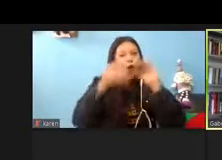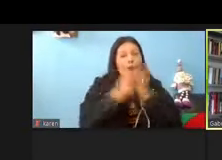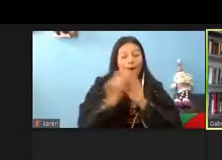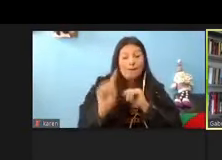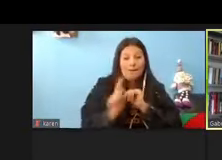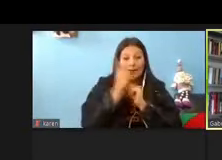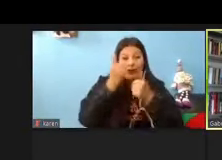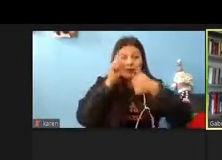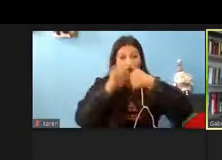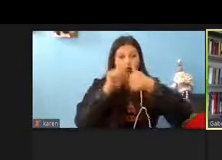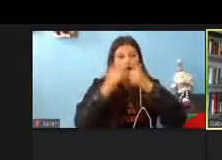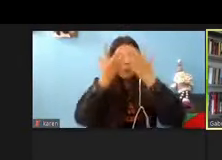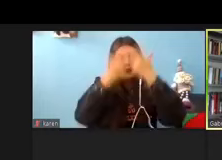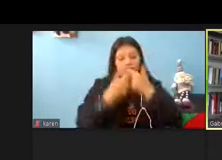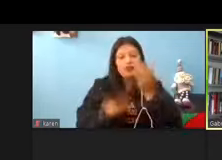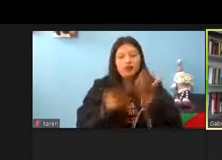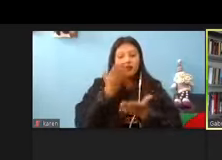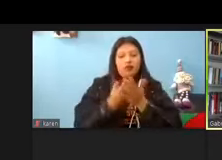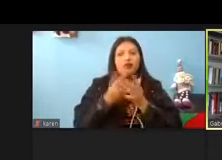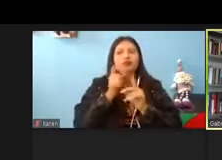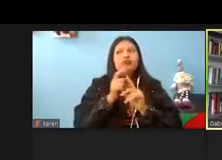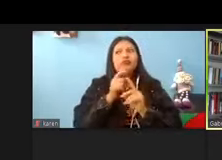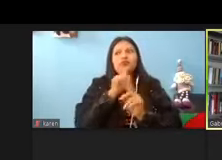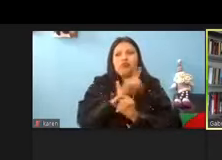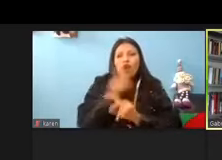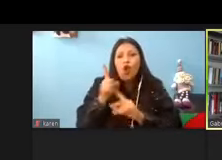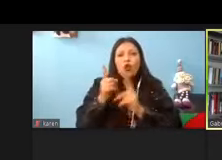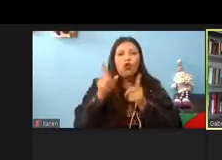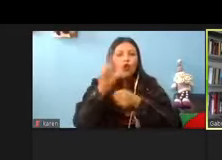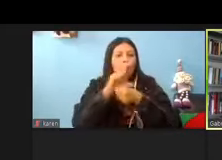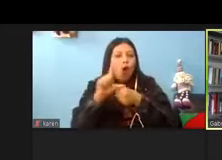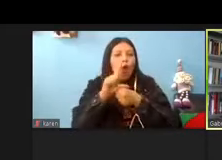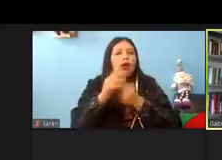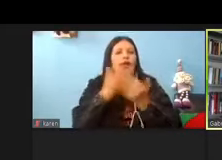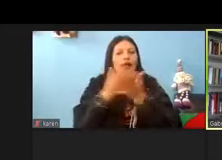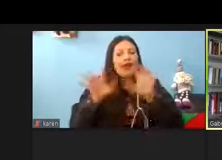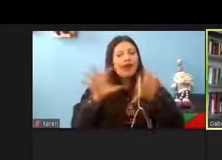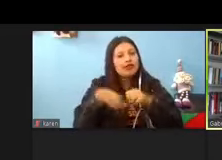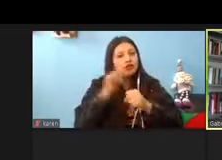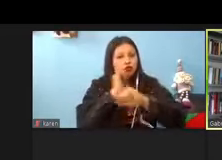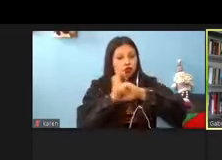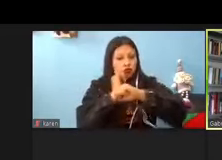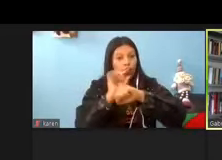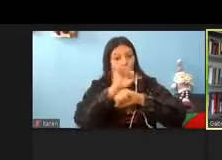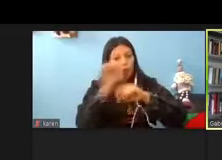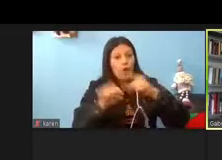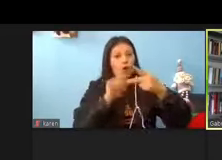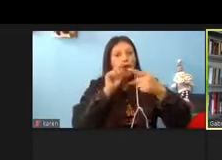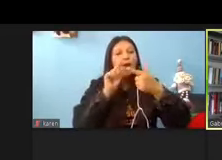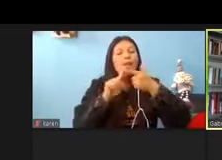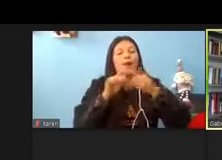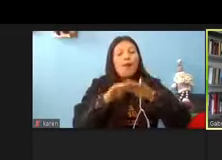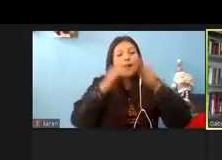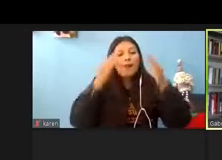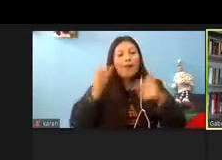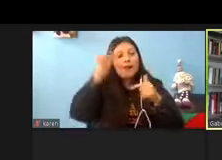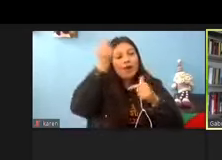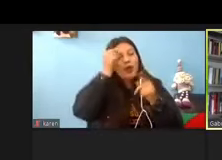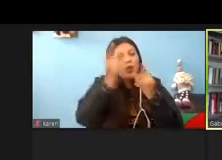sobre tensiones entre patrimonios y memorias locales y ejercicios institucionales de memoria. La segunda mesa fue memoria como lugar